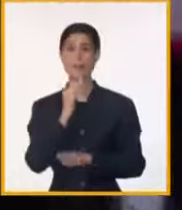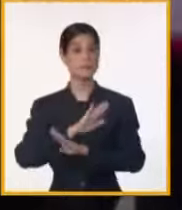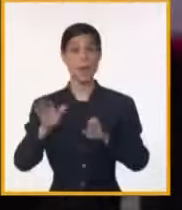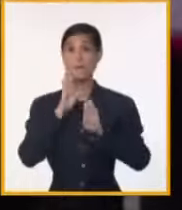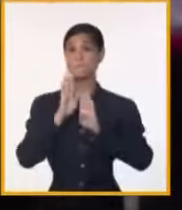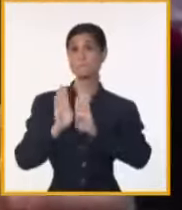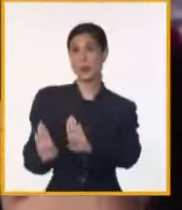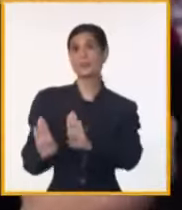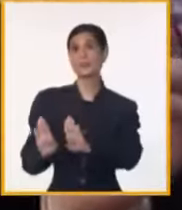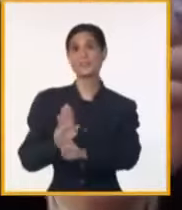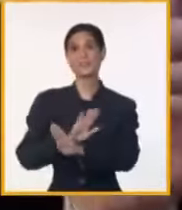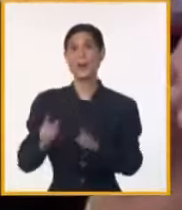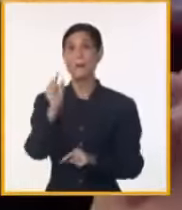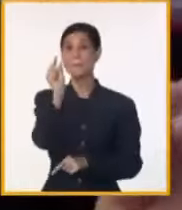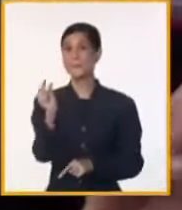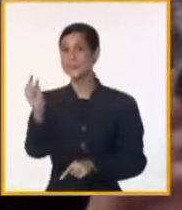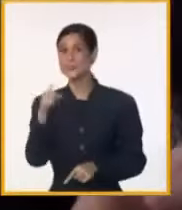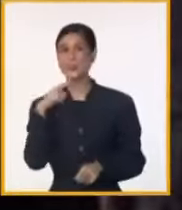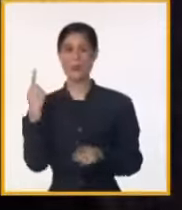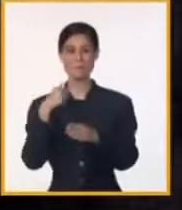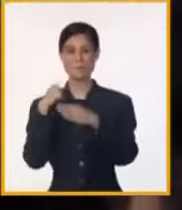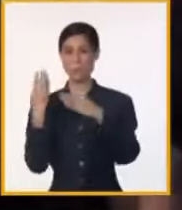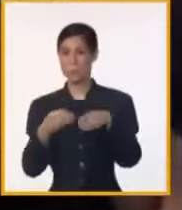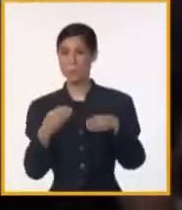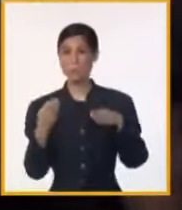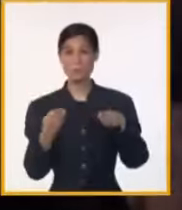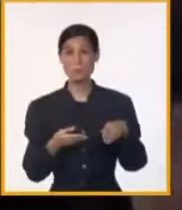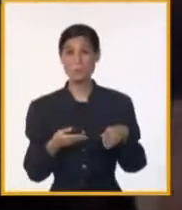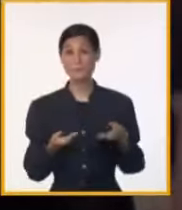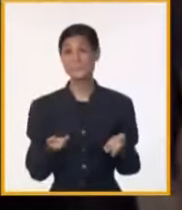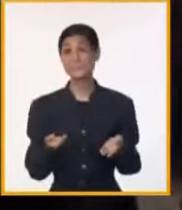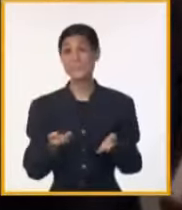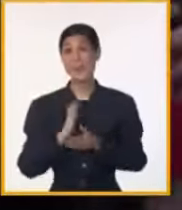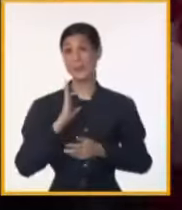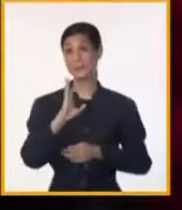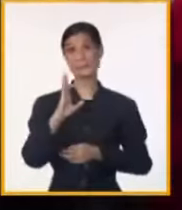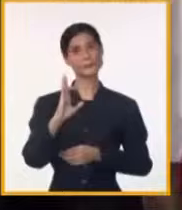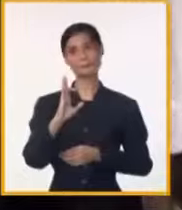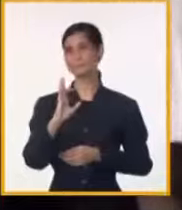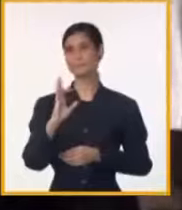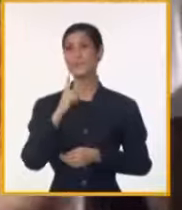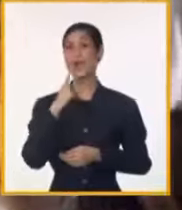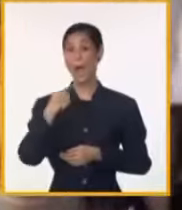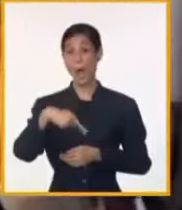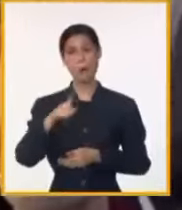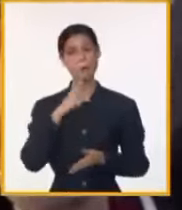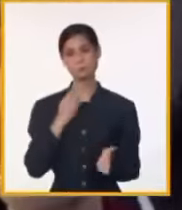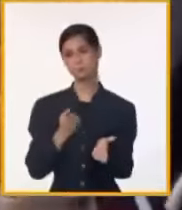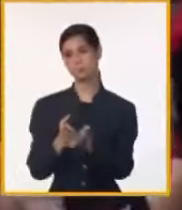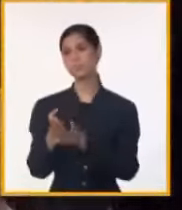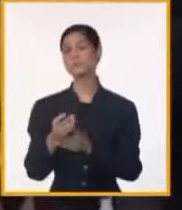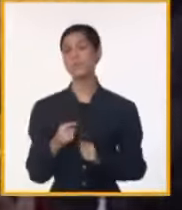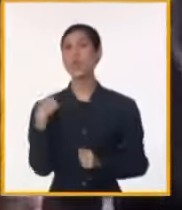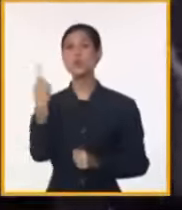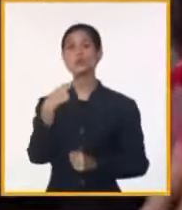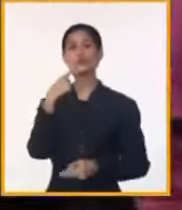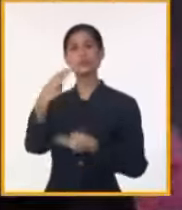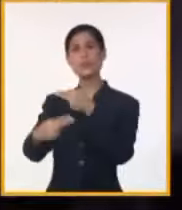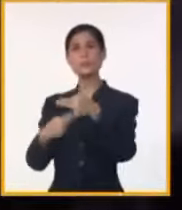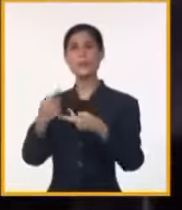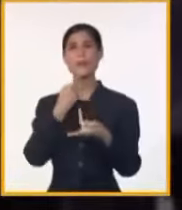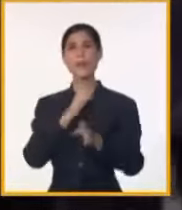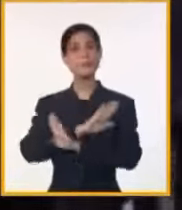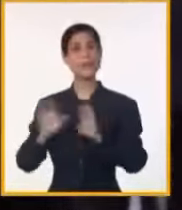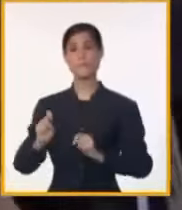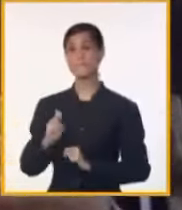matando gente y la y occidente lo deshumaniza entonces por eso hoy día estamos para decir alto al